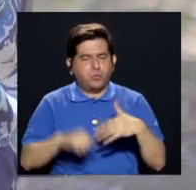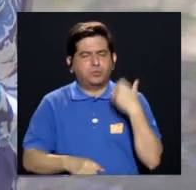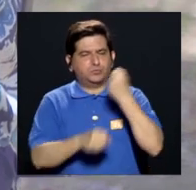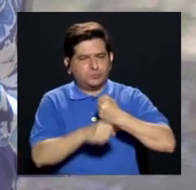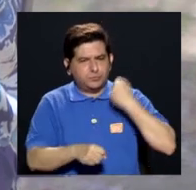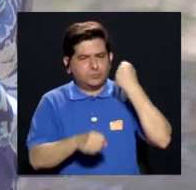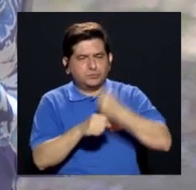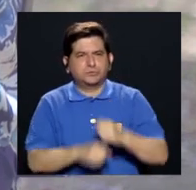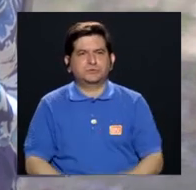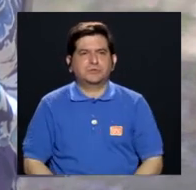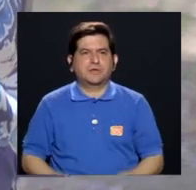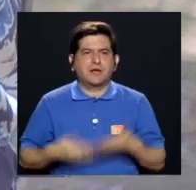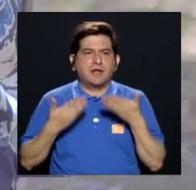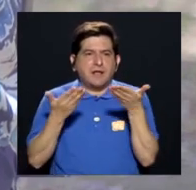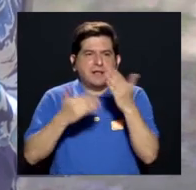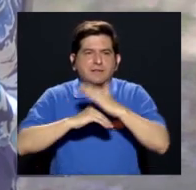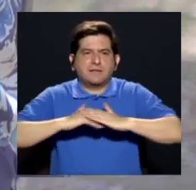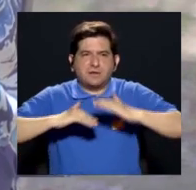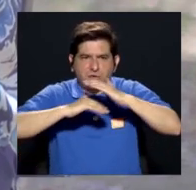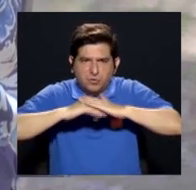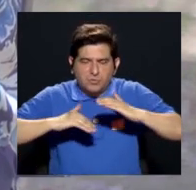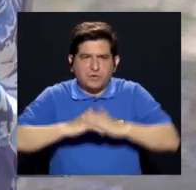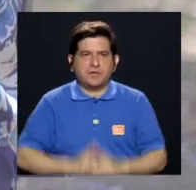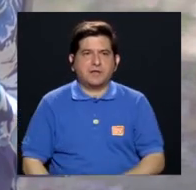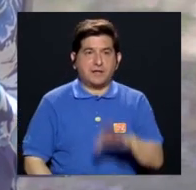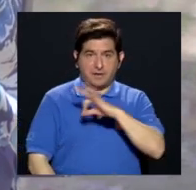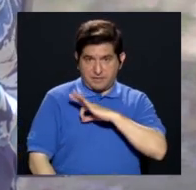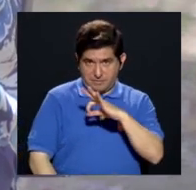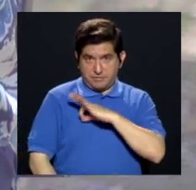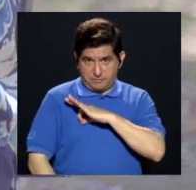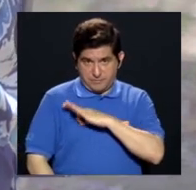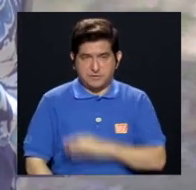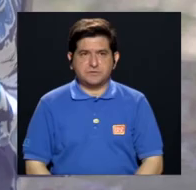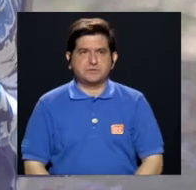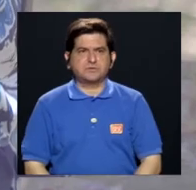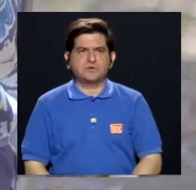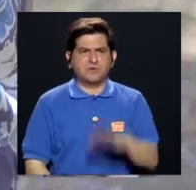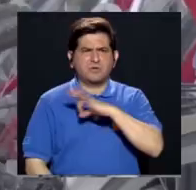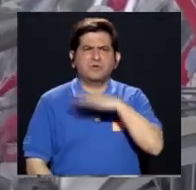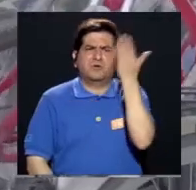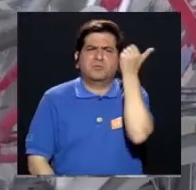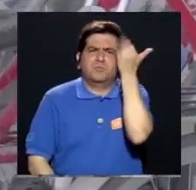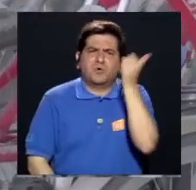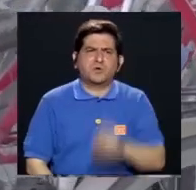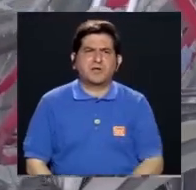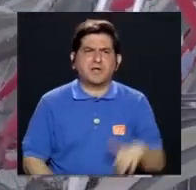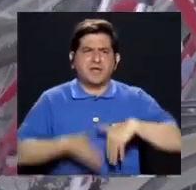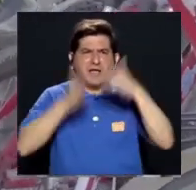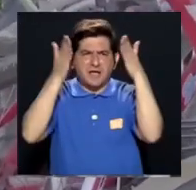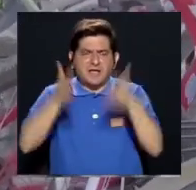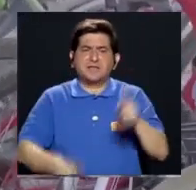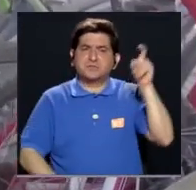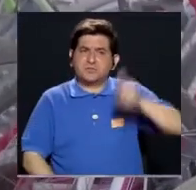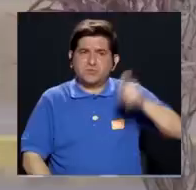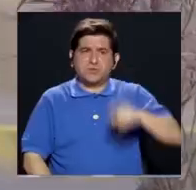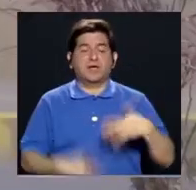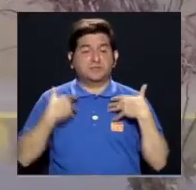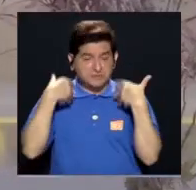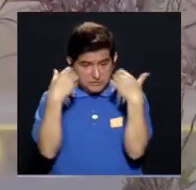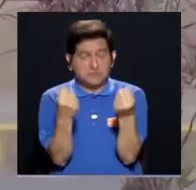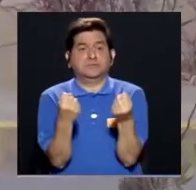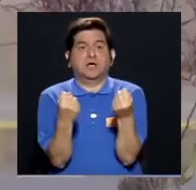en pro de la comunidad, especialmente para su bienestar. ¿Por qué para su bienestar? Porque los estudiantes necesitan